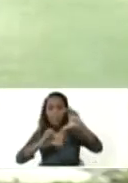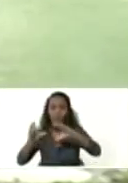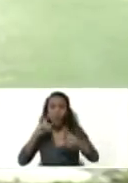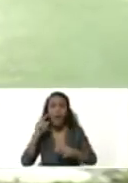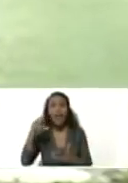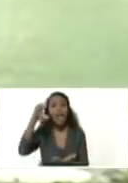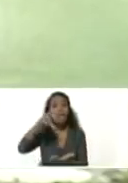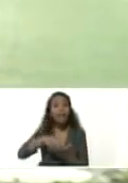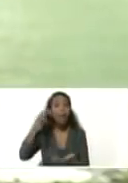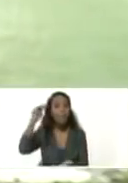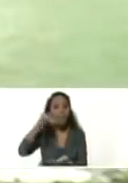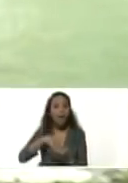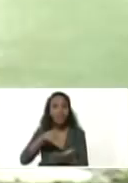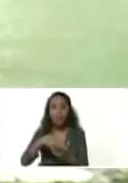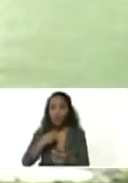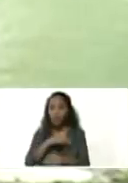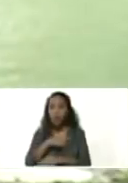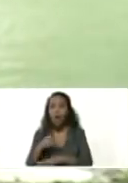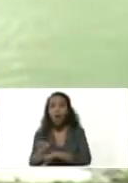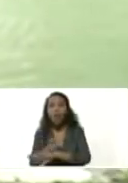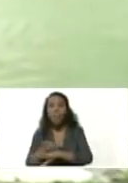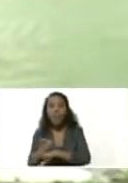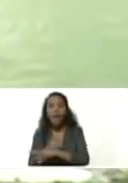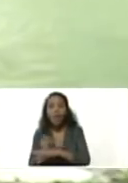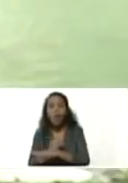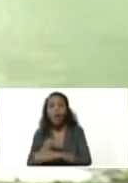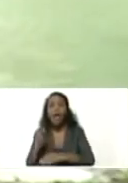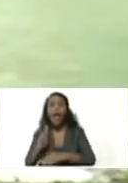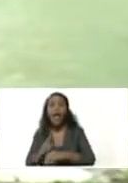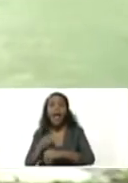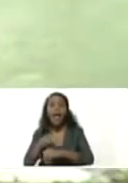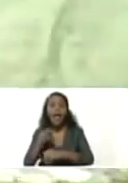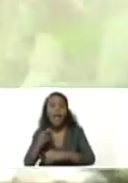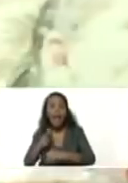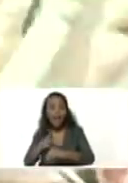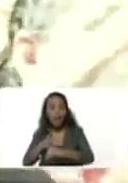Miranda. Con el gobernador Héctor Rodríguez, que nos apoya bastante,